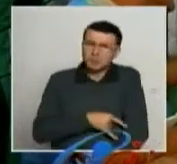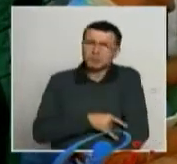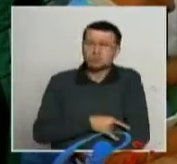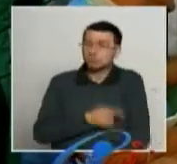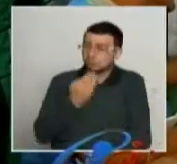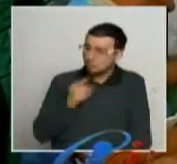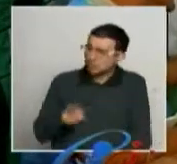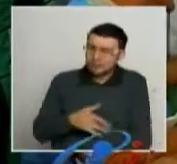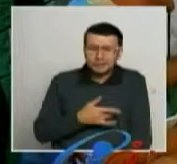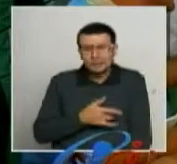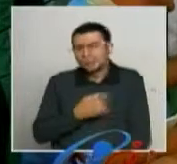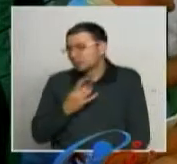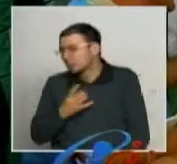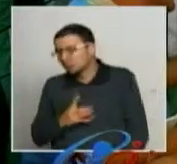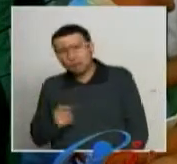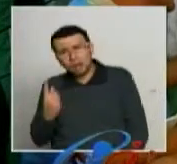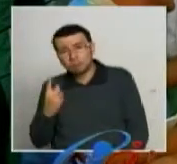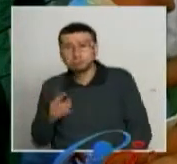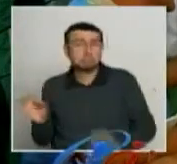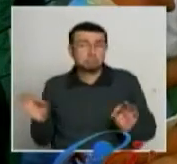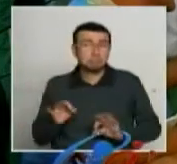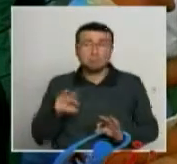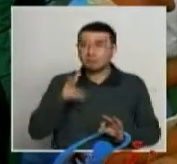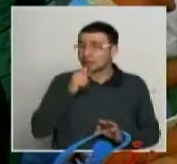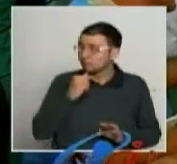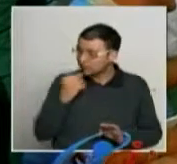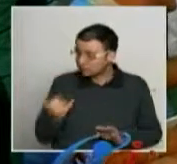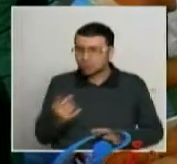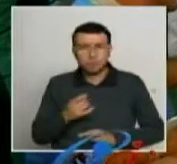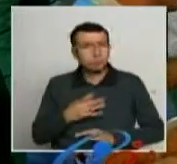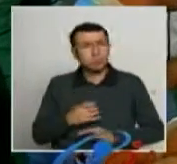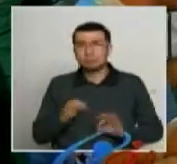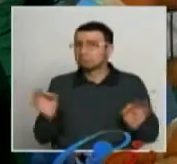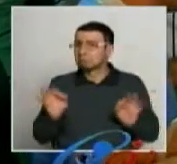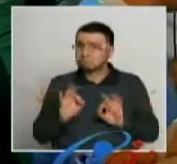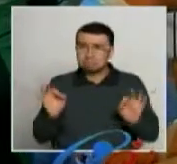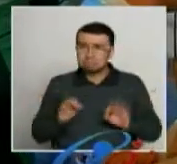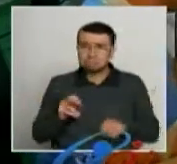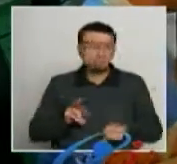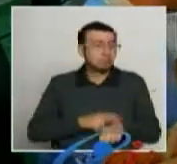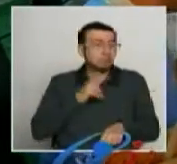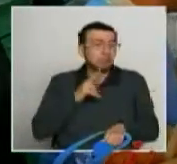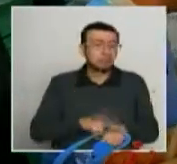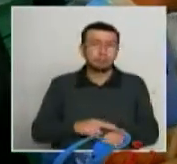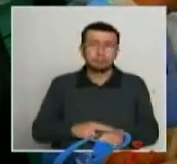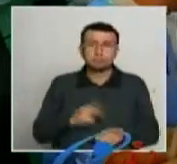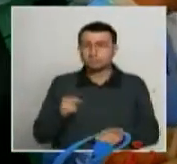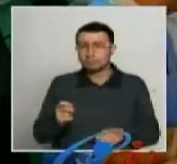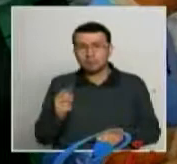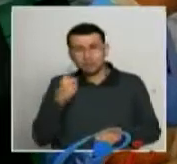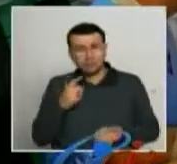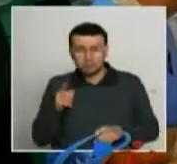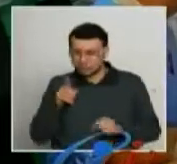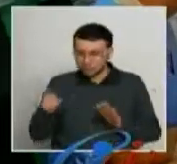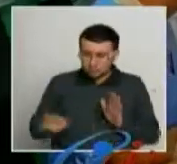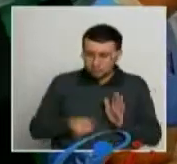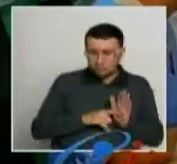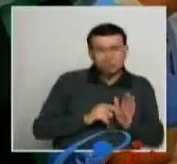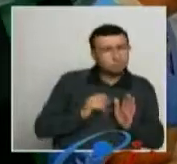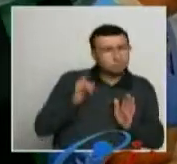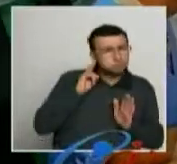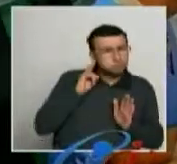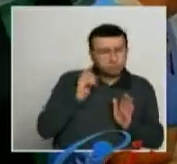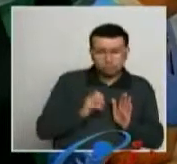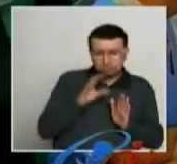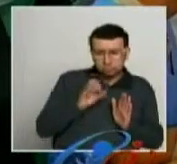manifiesta nada, porque es que esto es un método que no es invasivo, que no duele, que nada, simplemente son unas ecos que está grabando este equipo para poder